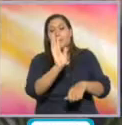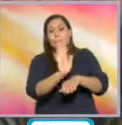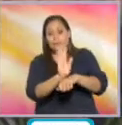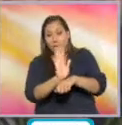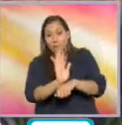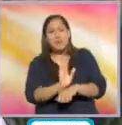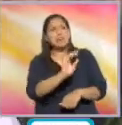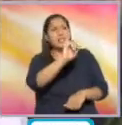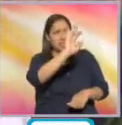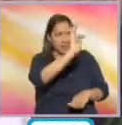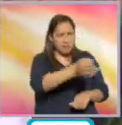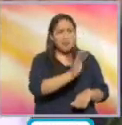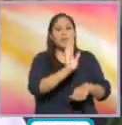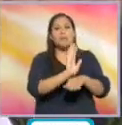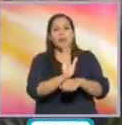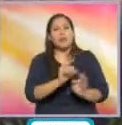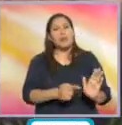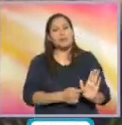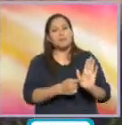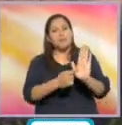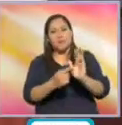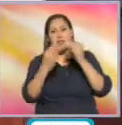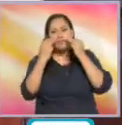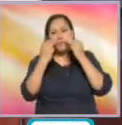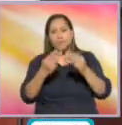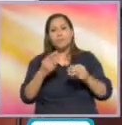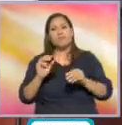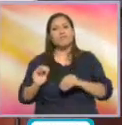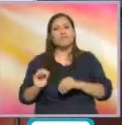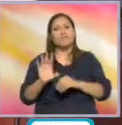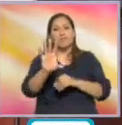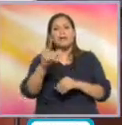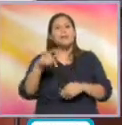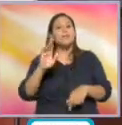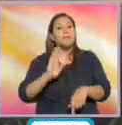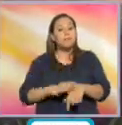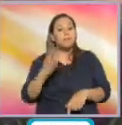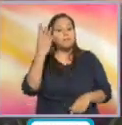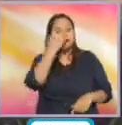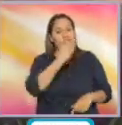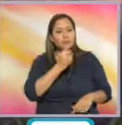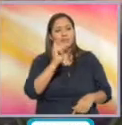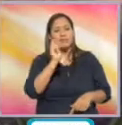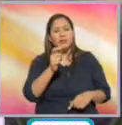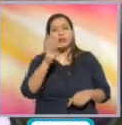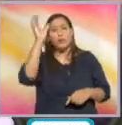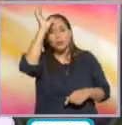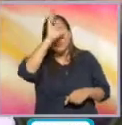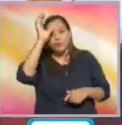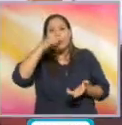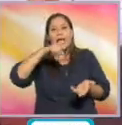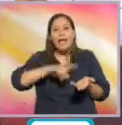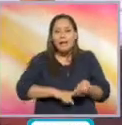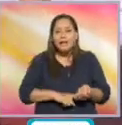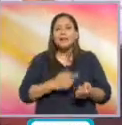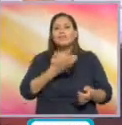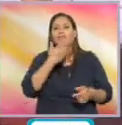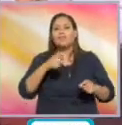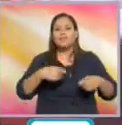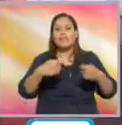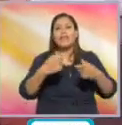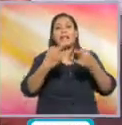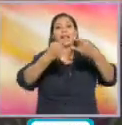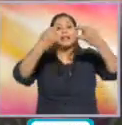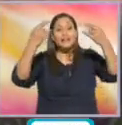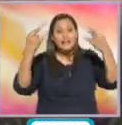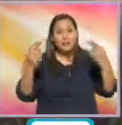se aceptan, qué películas se Sí. exhiben, pero además lo bonito es que qué tradición y qué historia tiene ese festival,